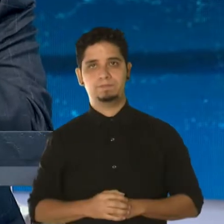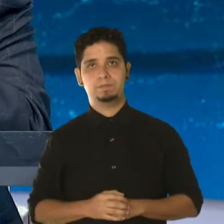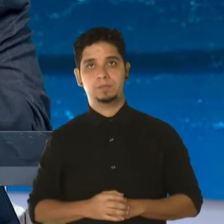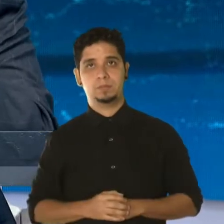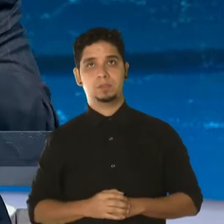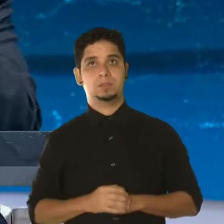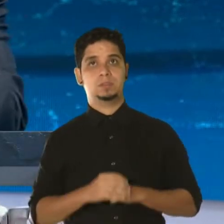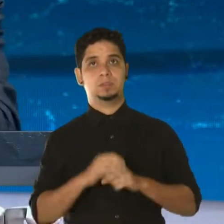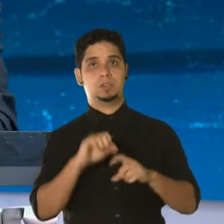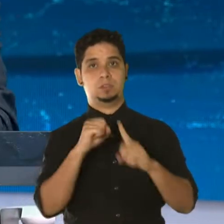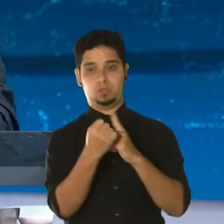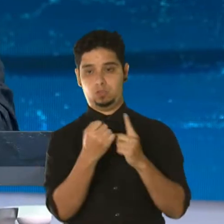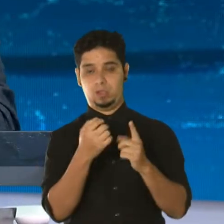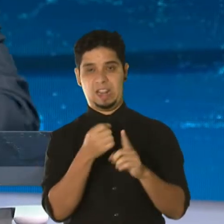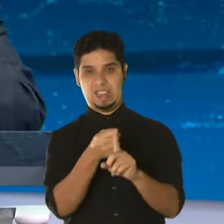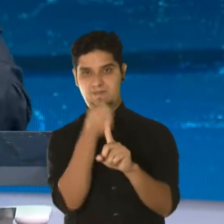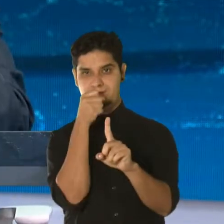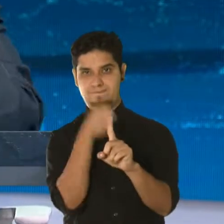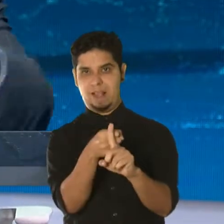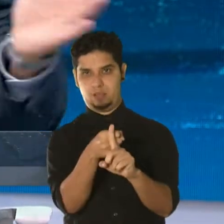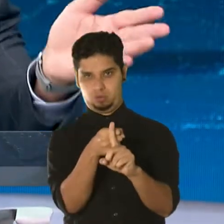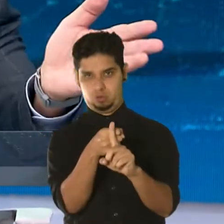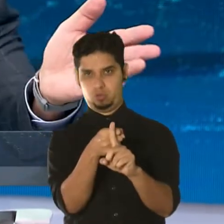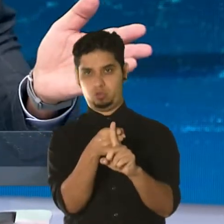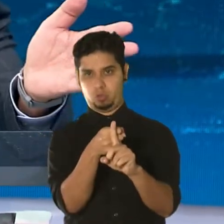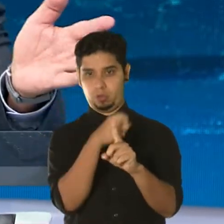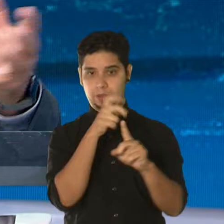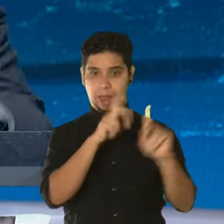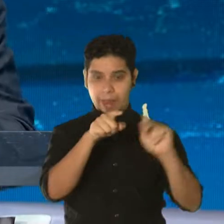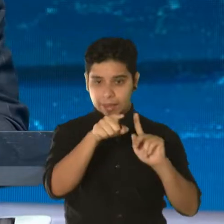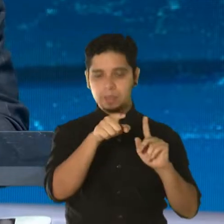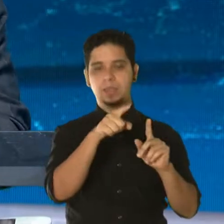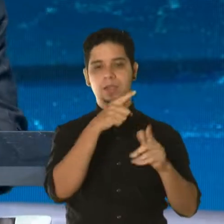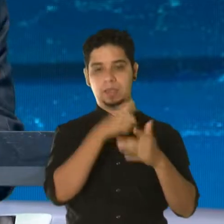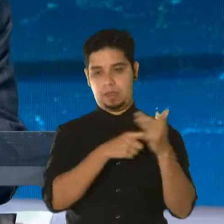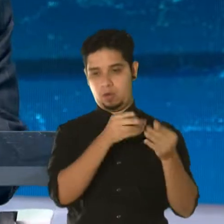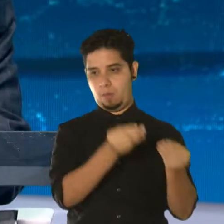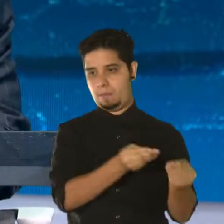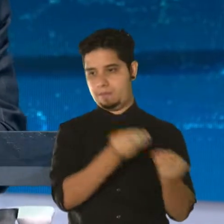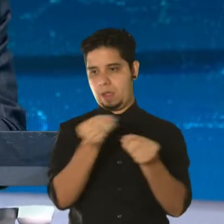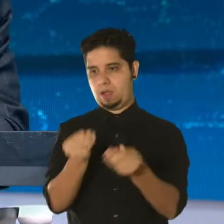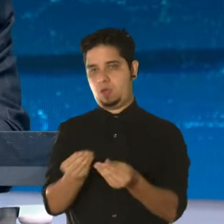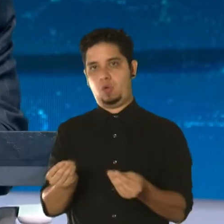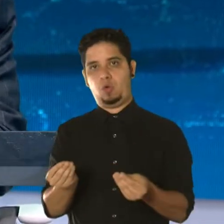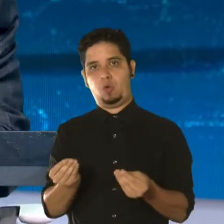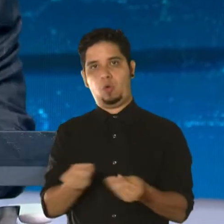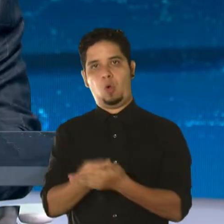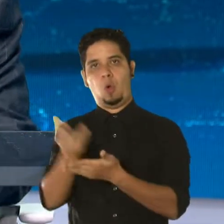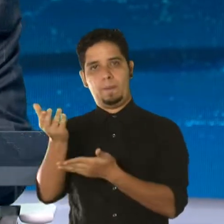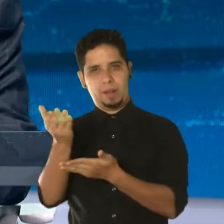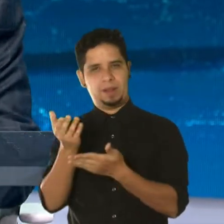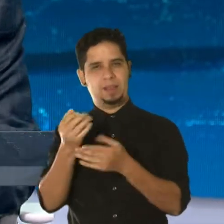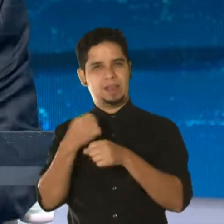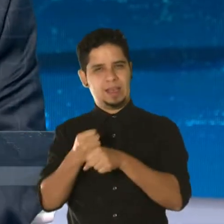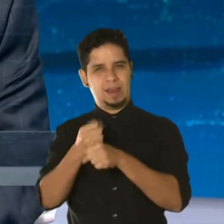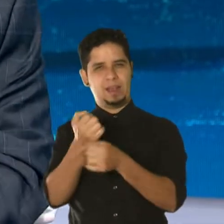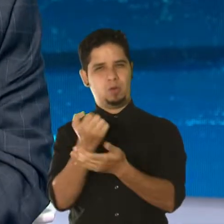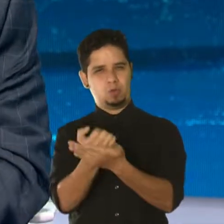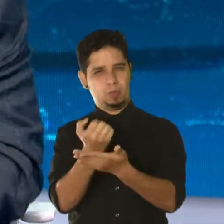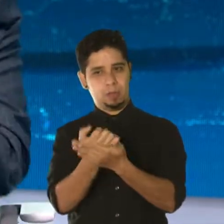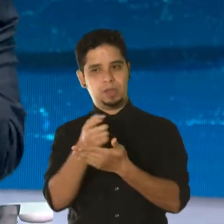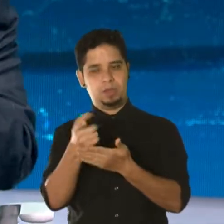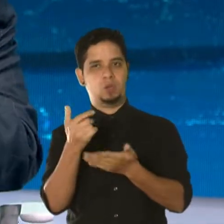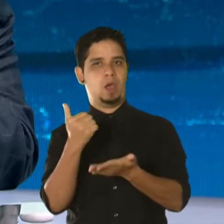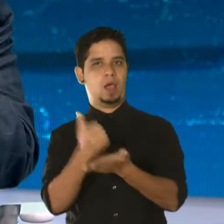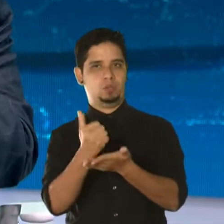son los que logran los resultados, que va a la economía, ¿verdad? Que es lo que crea realmente la riqueza en los países,